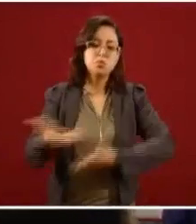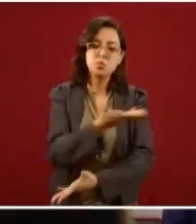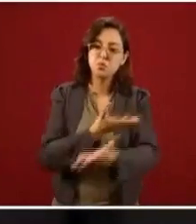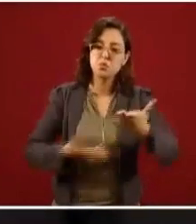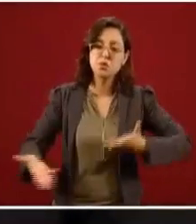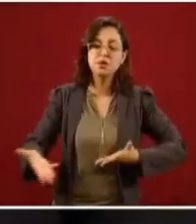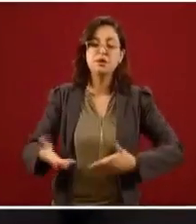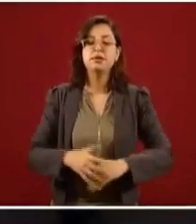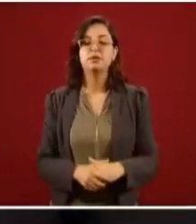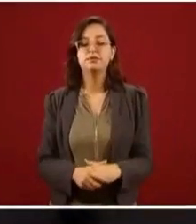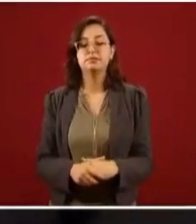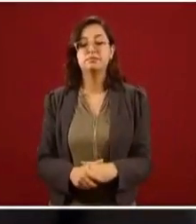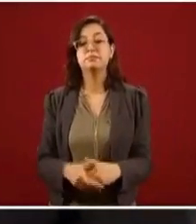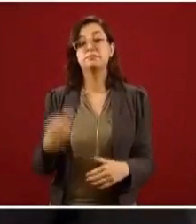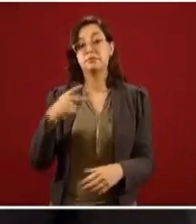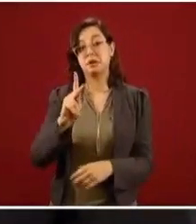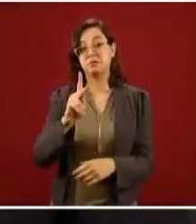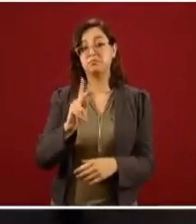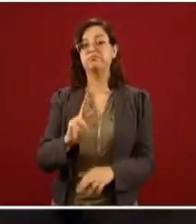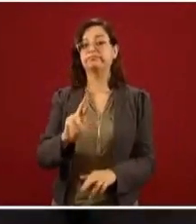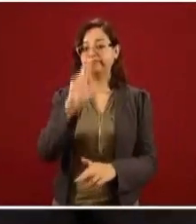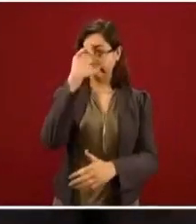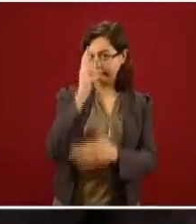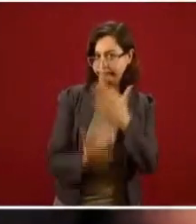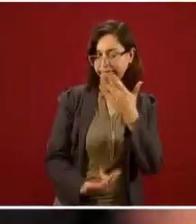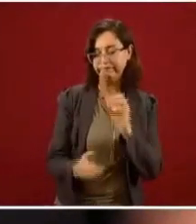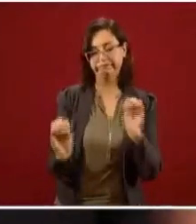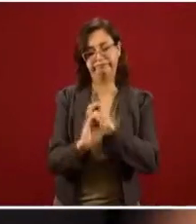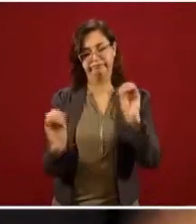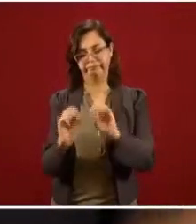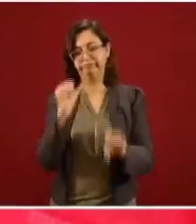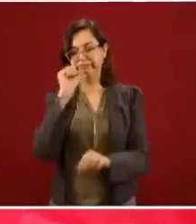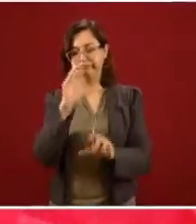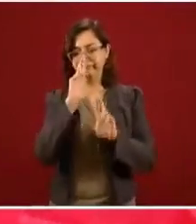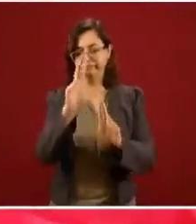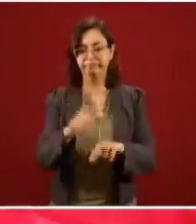sin faltar el respeto a nadie. Eso es, básicamente. Muy bien, muchas gracias.